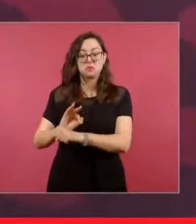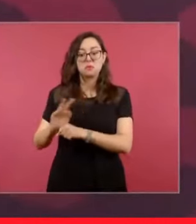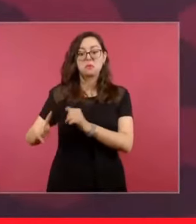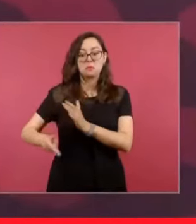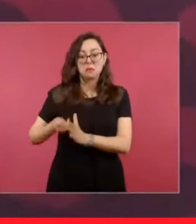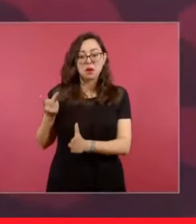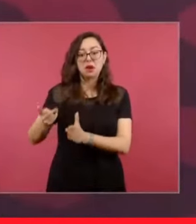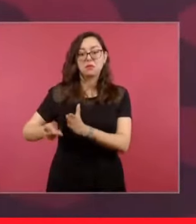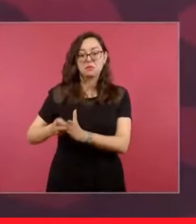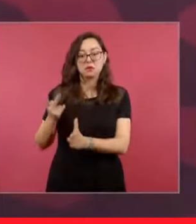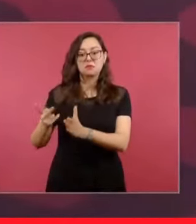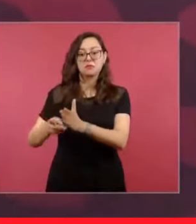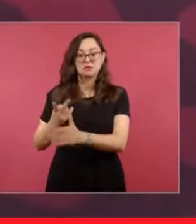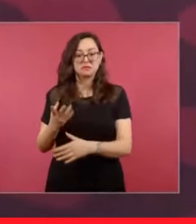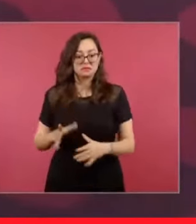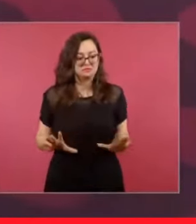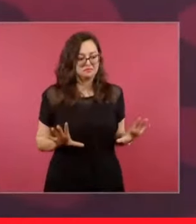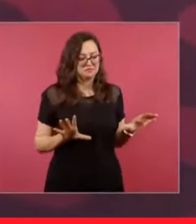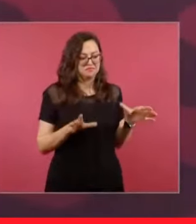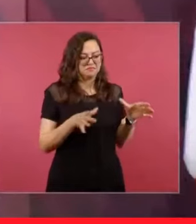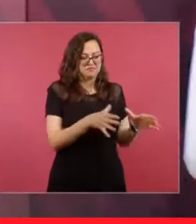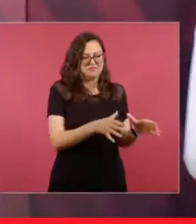querían corromper